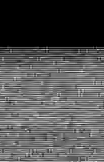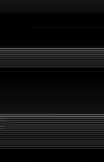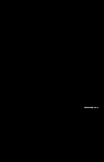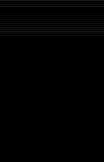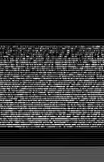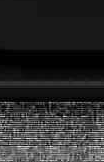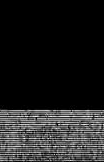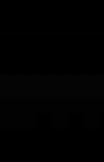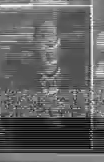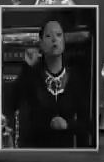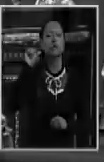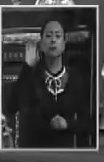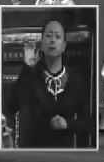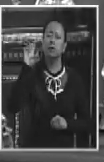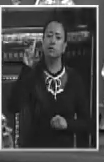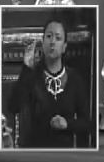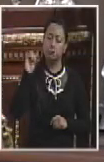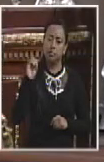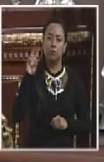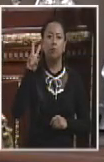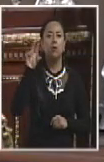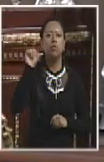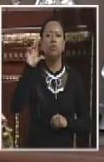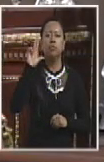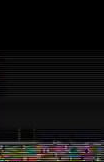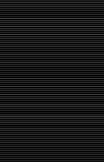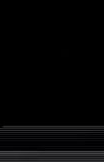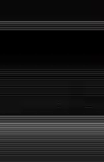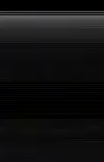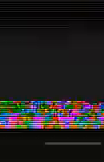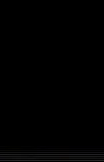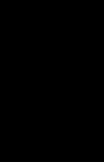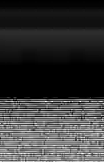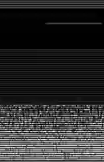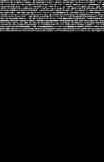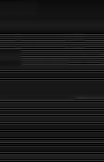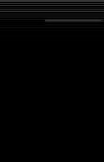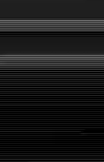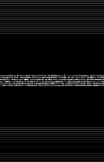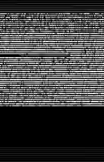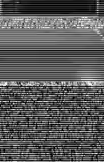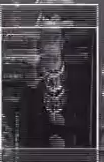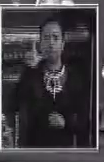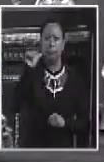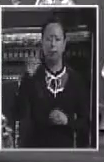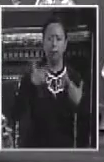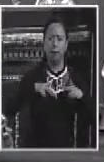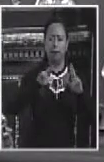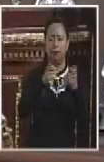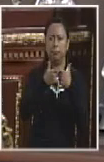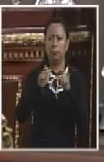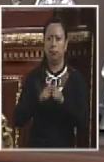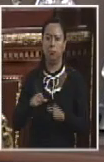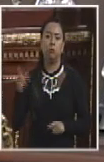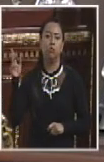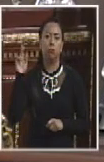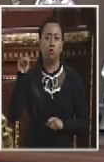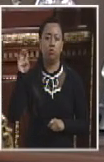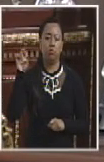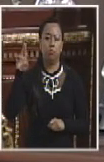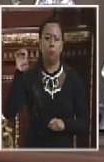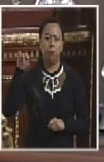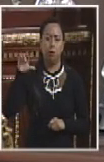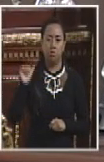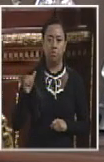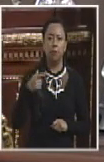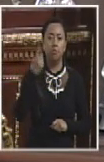Macedo Escartín, Emanuel Vargas Bernal, Yuridia Ayala Zúñiga, integrantes del Grupo Parlamentario de Morena, y Leonor Gómez Otegui del Grupo Parlamentario